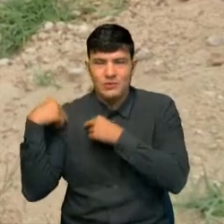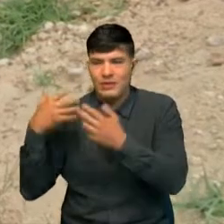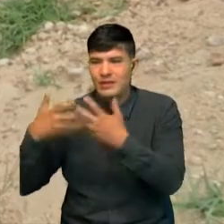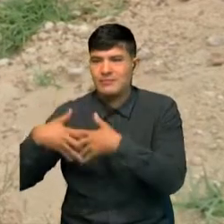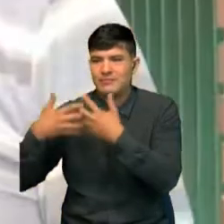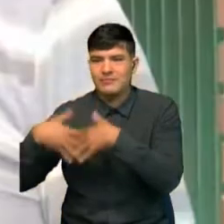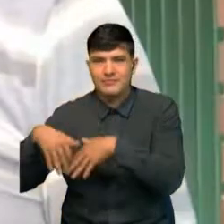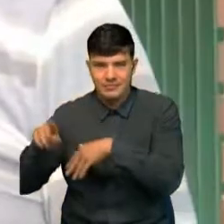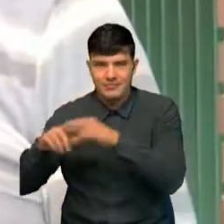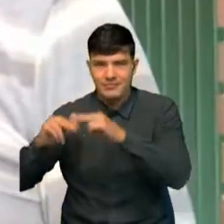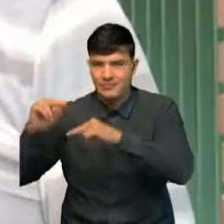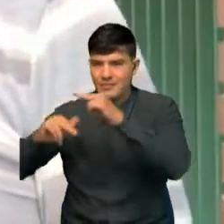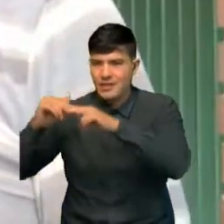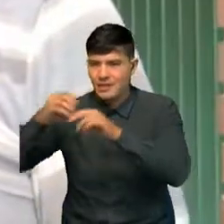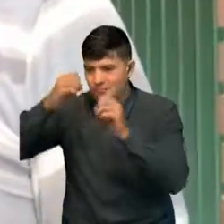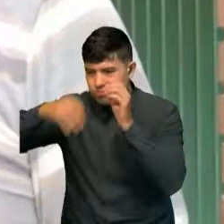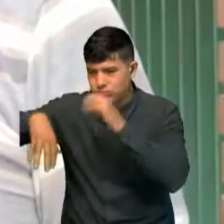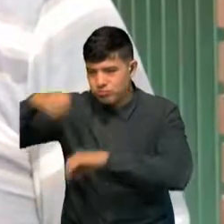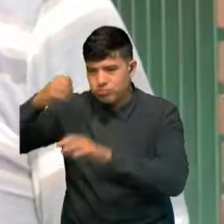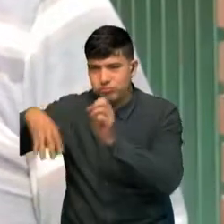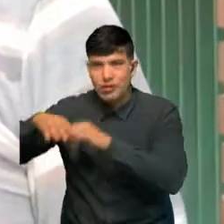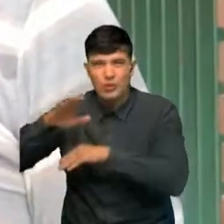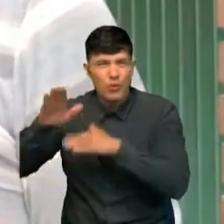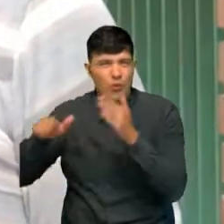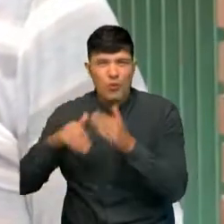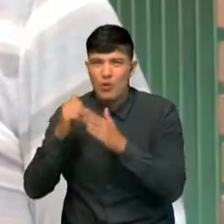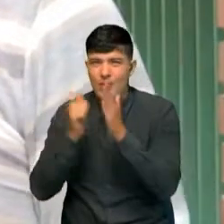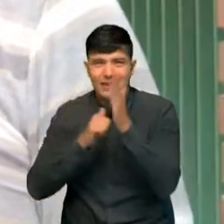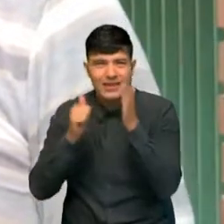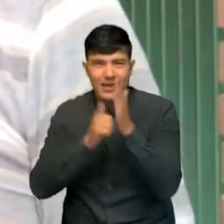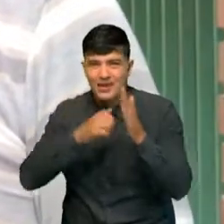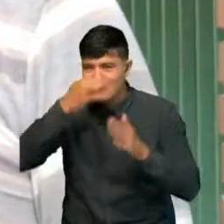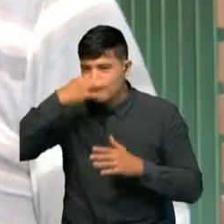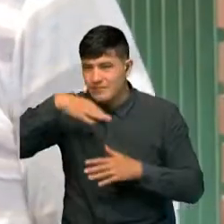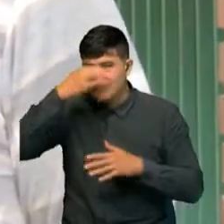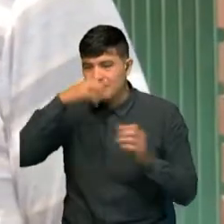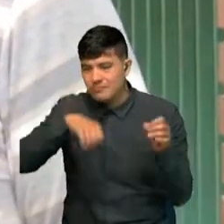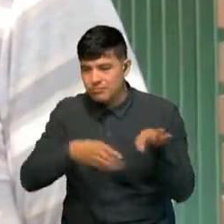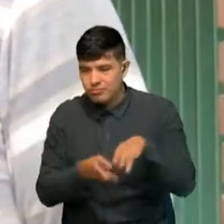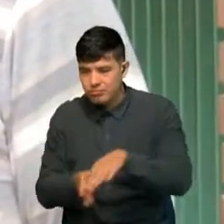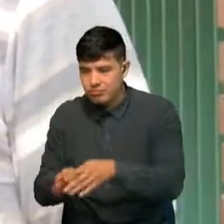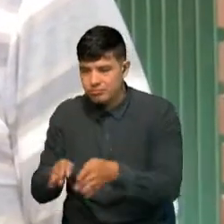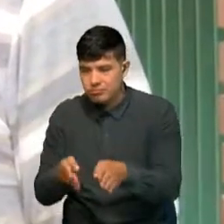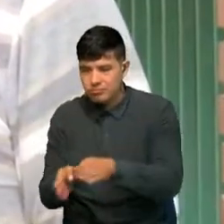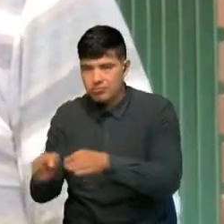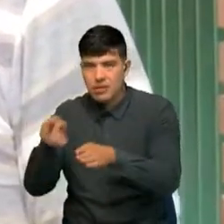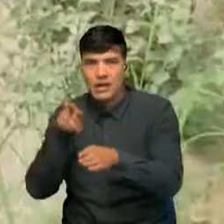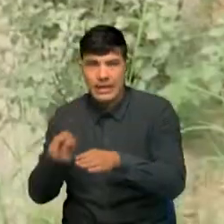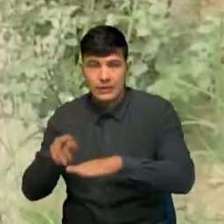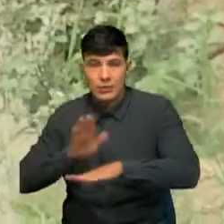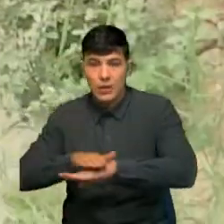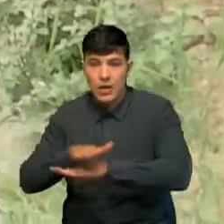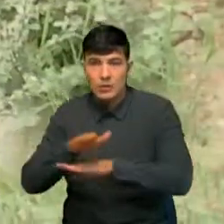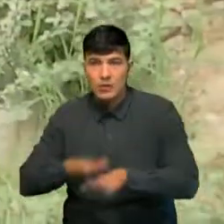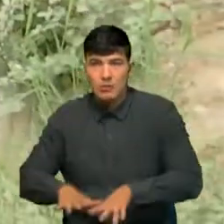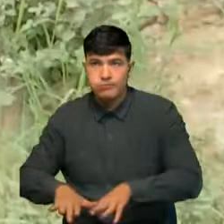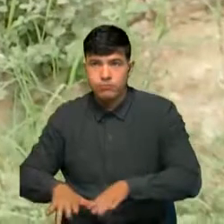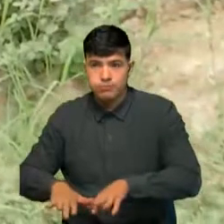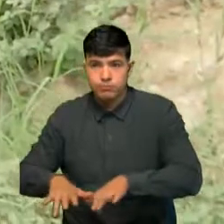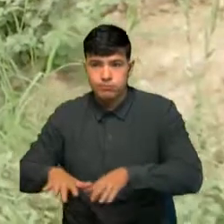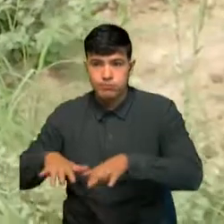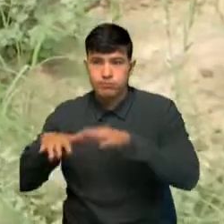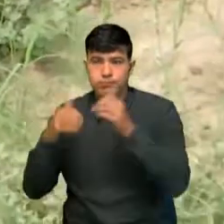esas canaletas, porque están botando todo el material que se llama material de arrastre, está cayendo a la canaleta y eso está produciendo, llenando esa